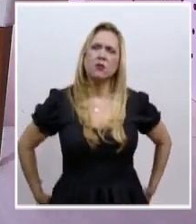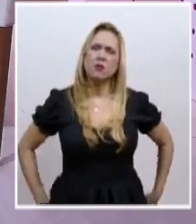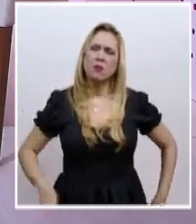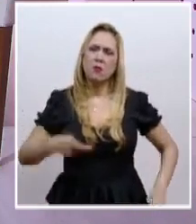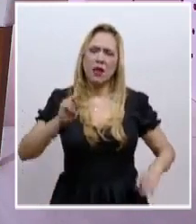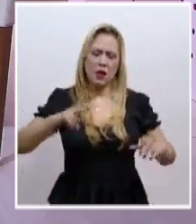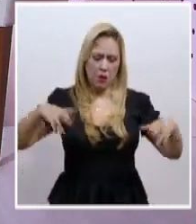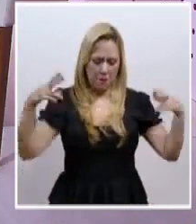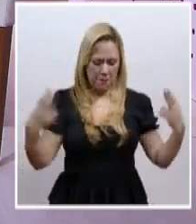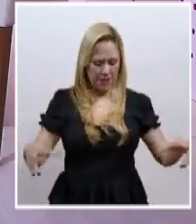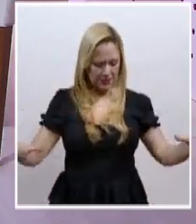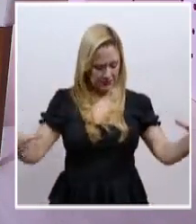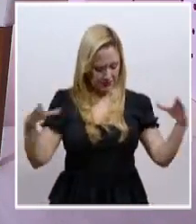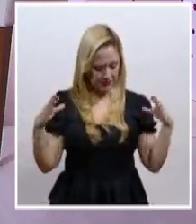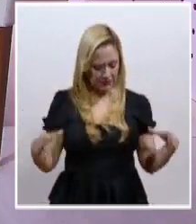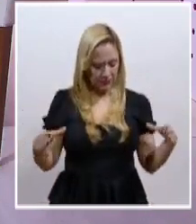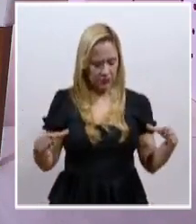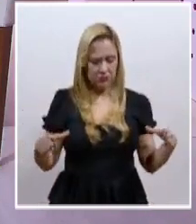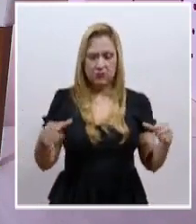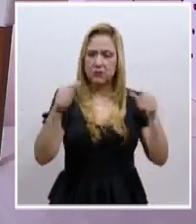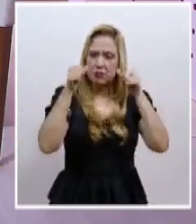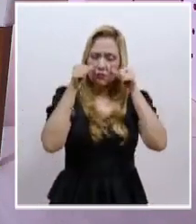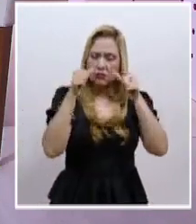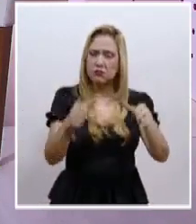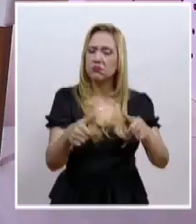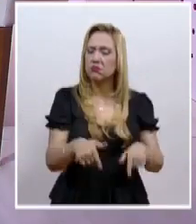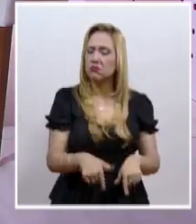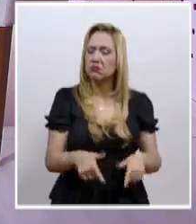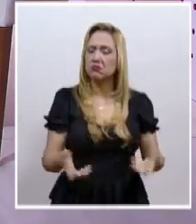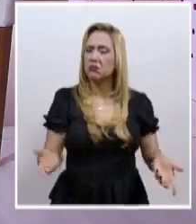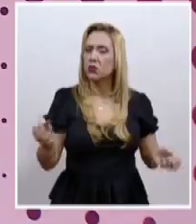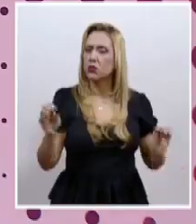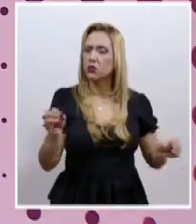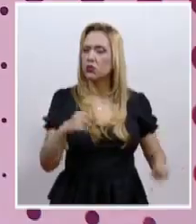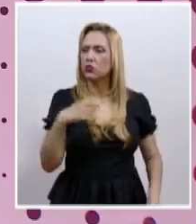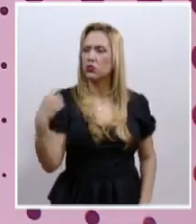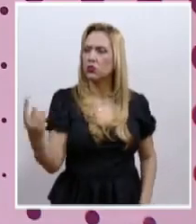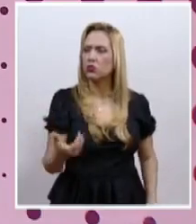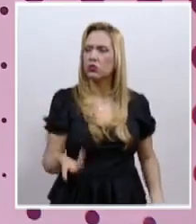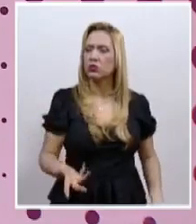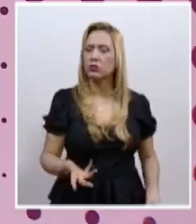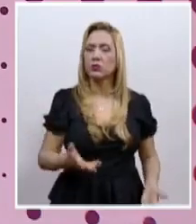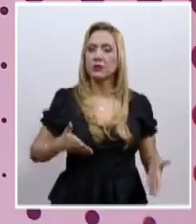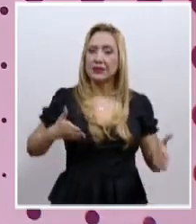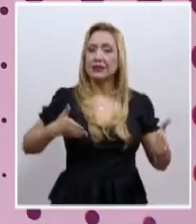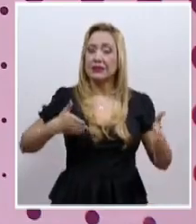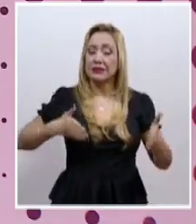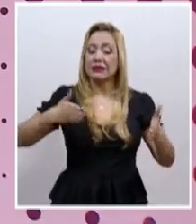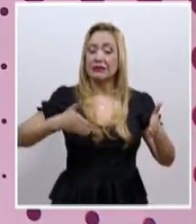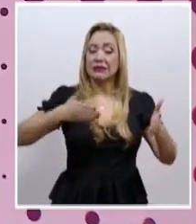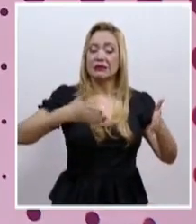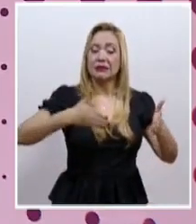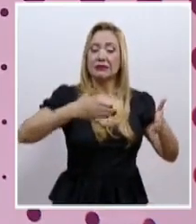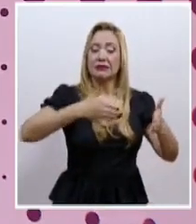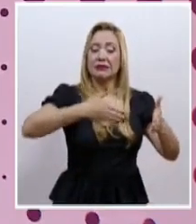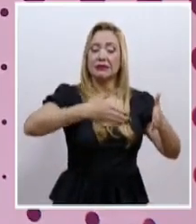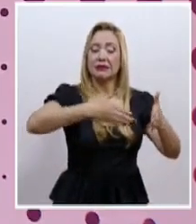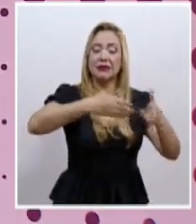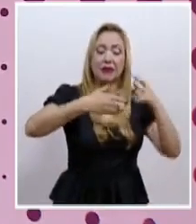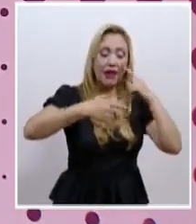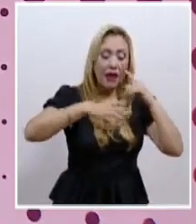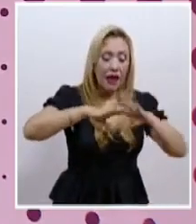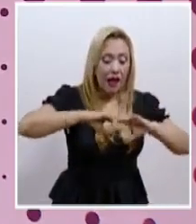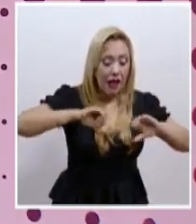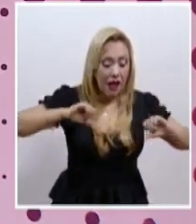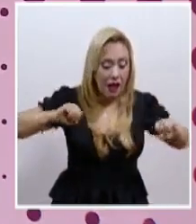que está el pastel armado, no le hemos prestado la atención debida. Es un proceso, hacia allá va, pero creo que tiene que ver con que